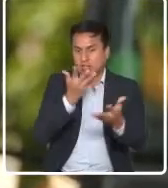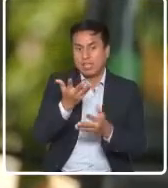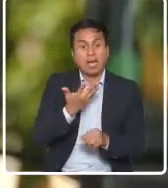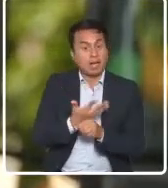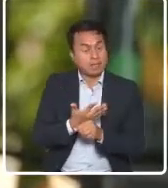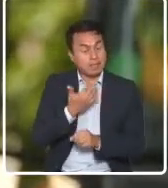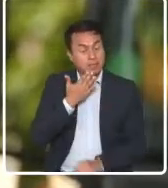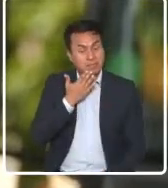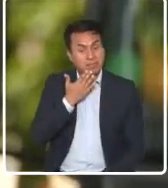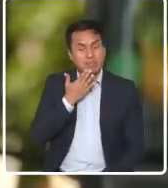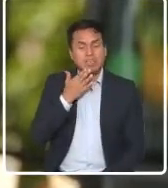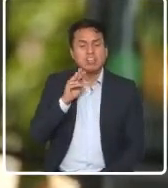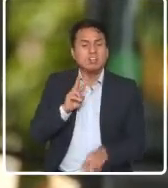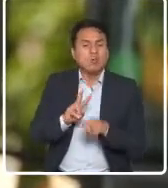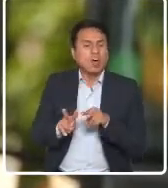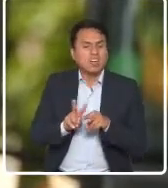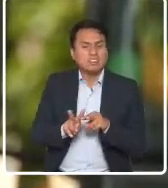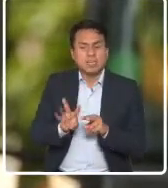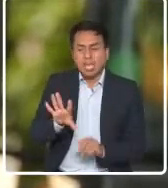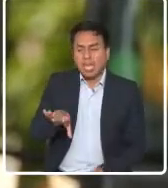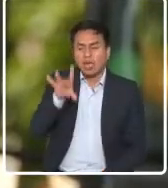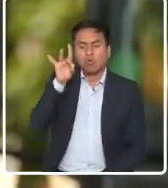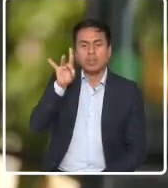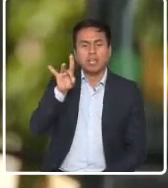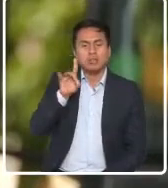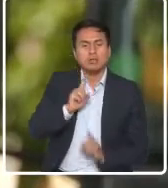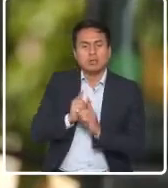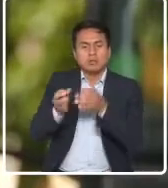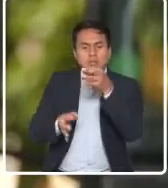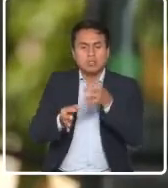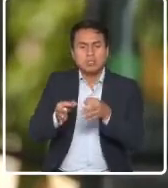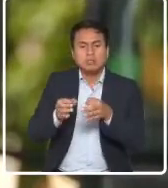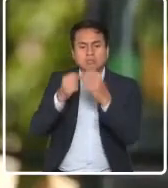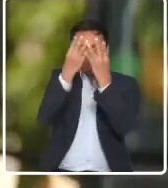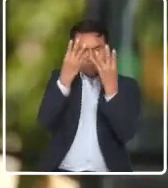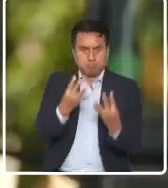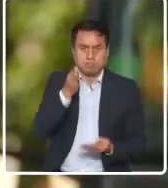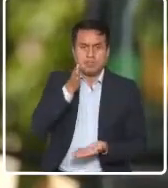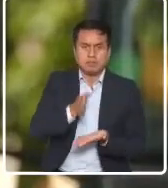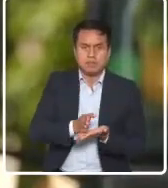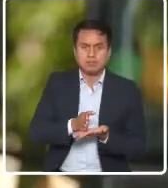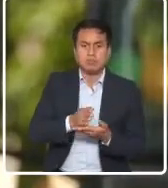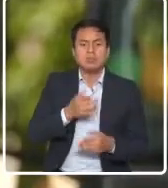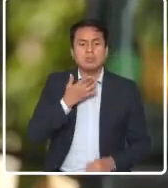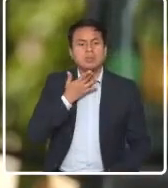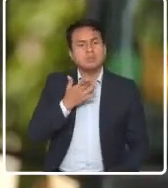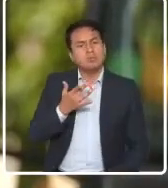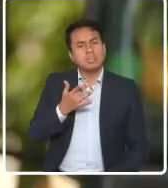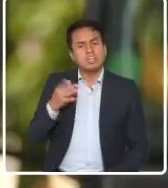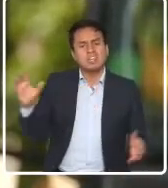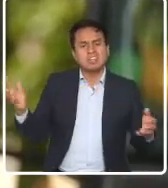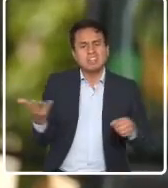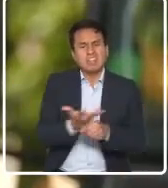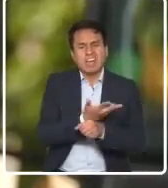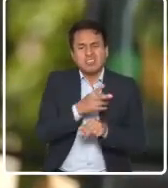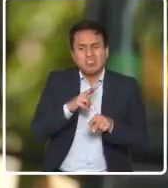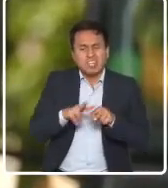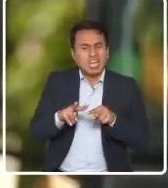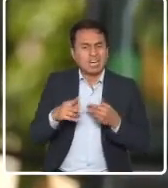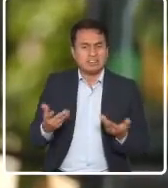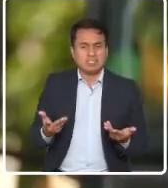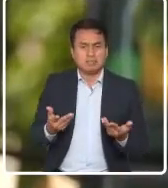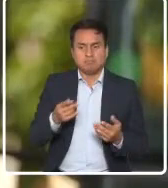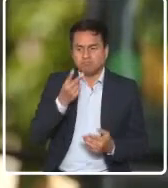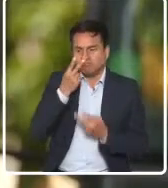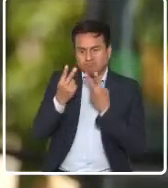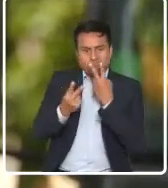incendios intencionales que nos los causan, debemos encontrarlos, debemos perseguirlos y debemos meterlos tras las rejas. Porque el daño que causan, como